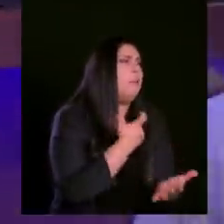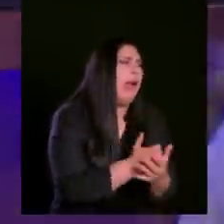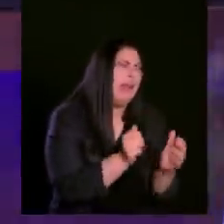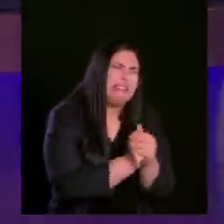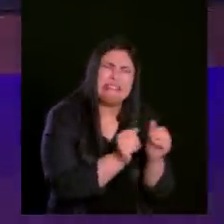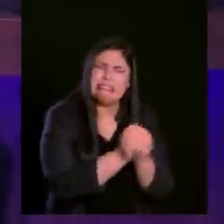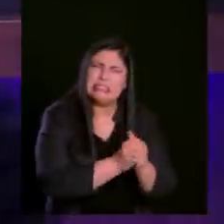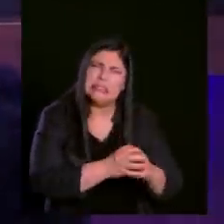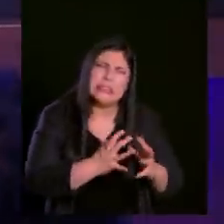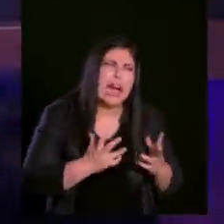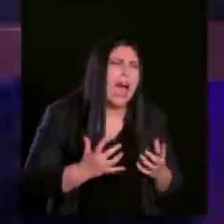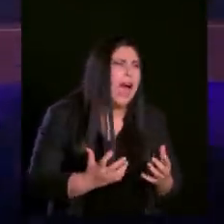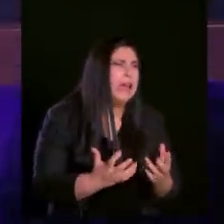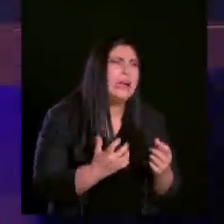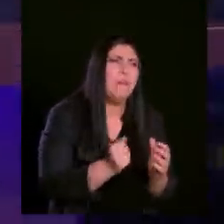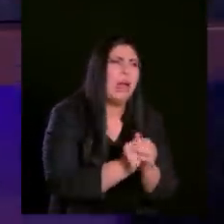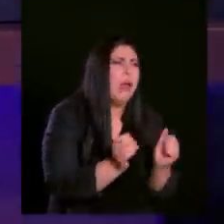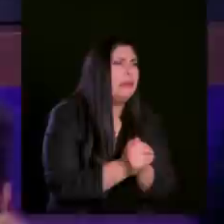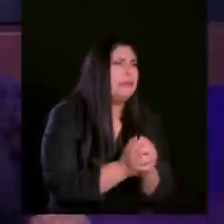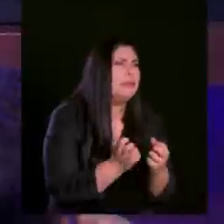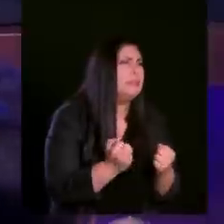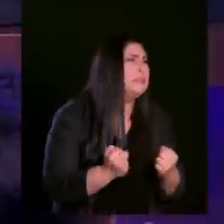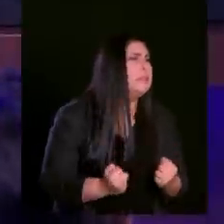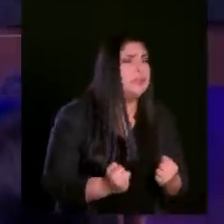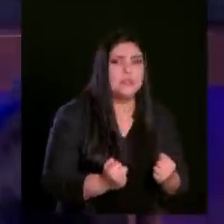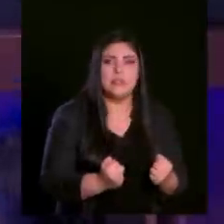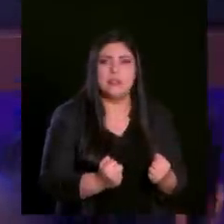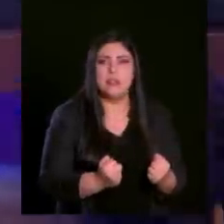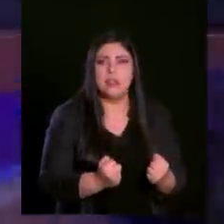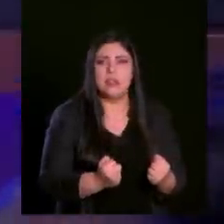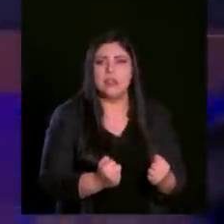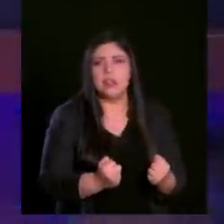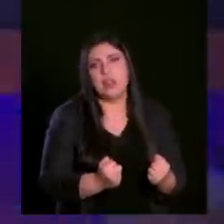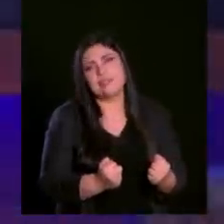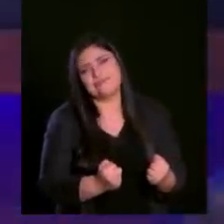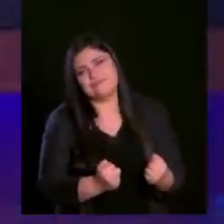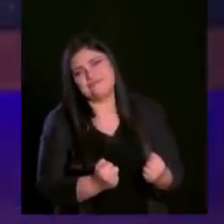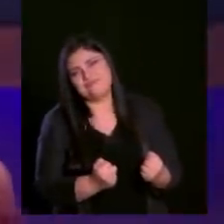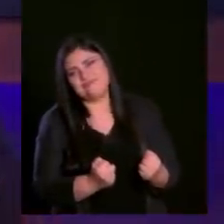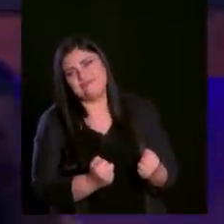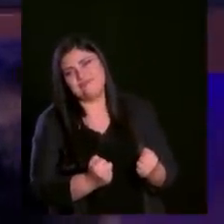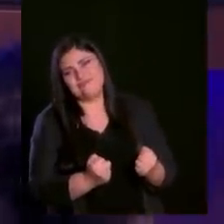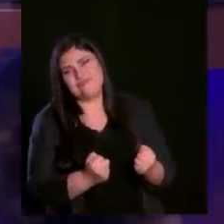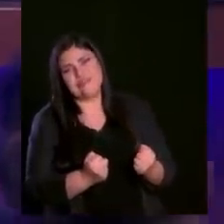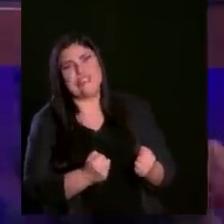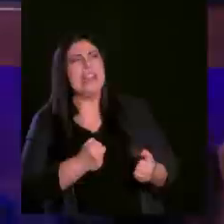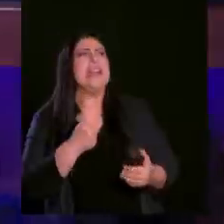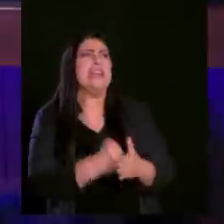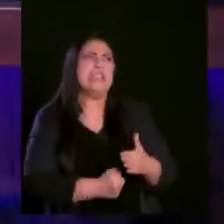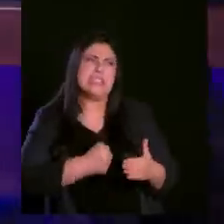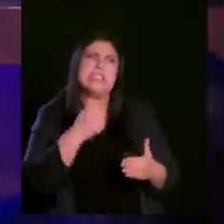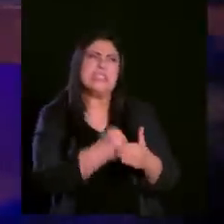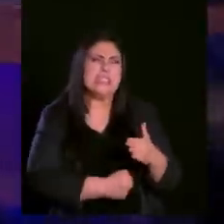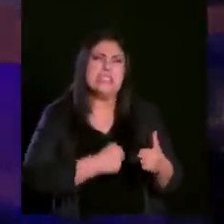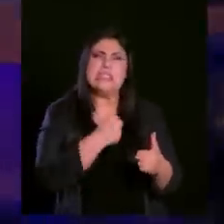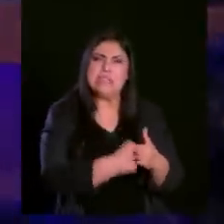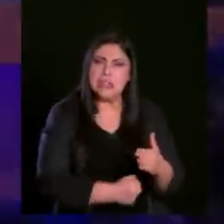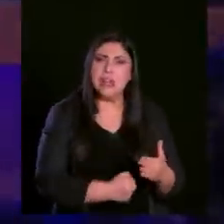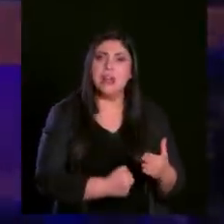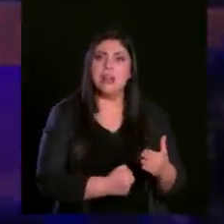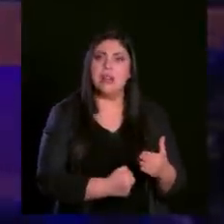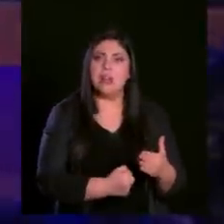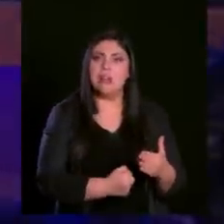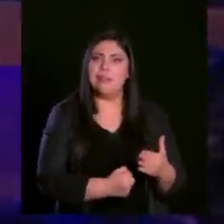de lo que quiero llegar a tener el empezar a hacer todas las cosas que pueda y empiezo a